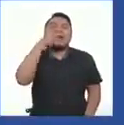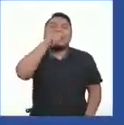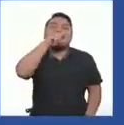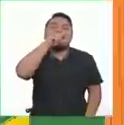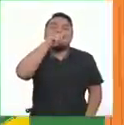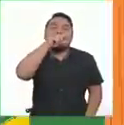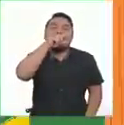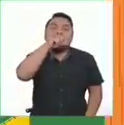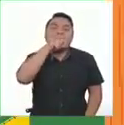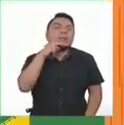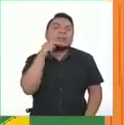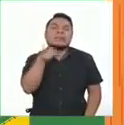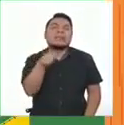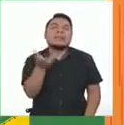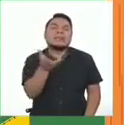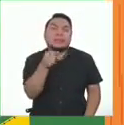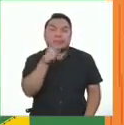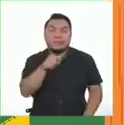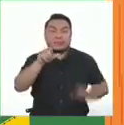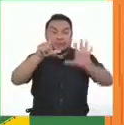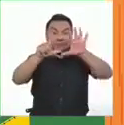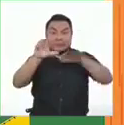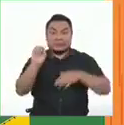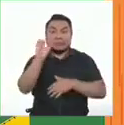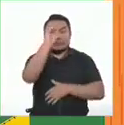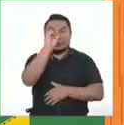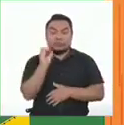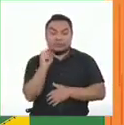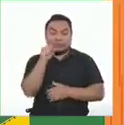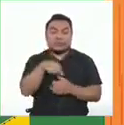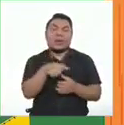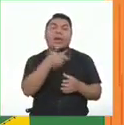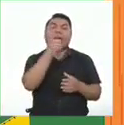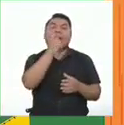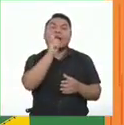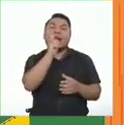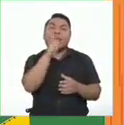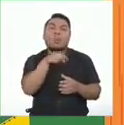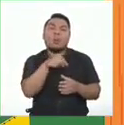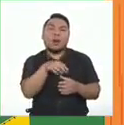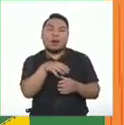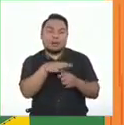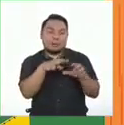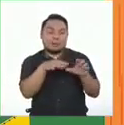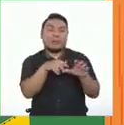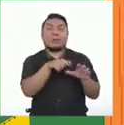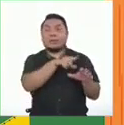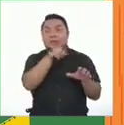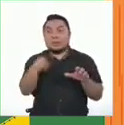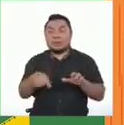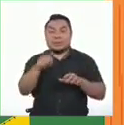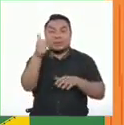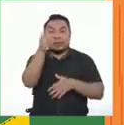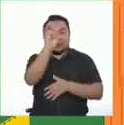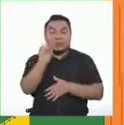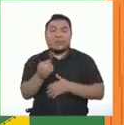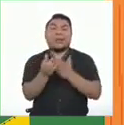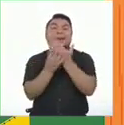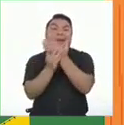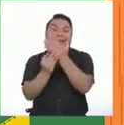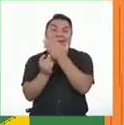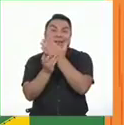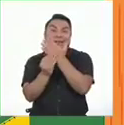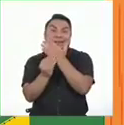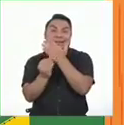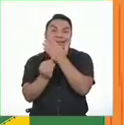pollo. El 70% de su composición es agua. El 10% de su composición es